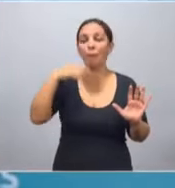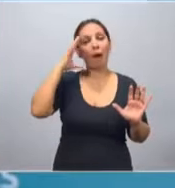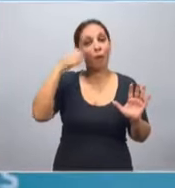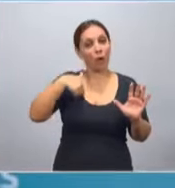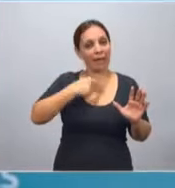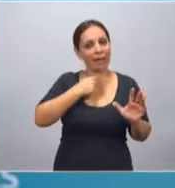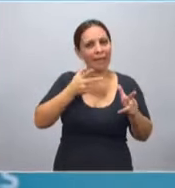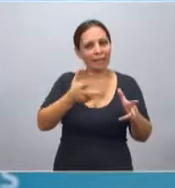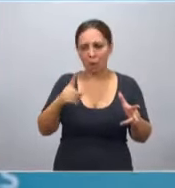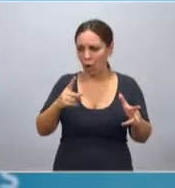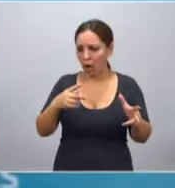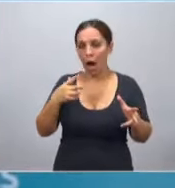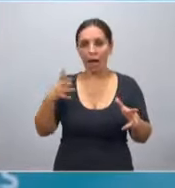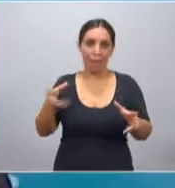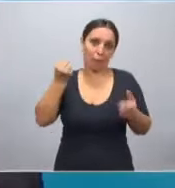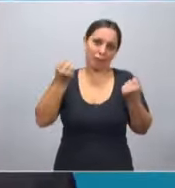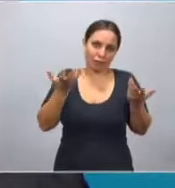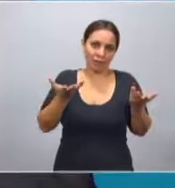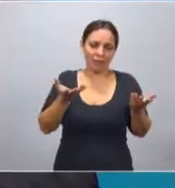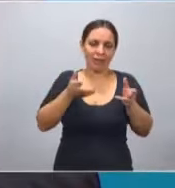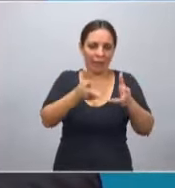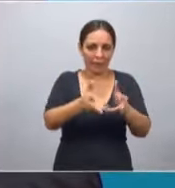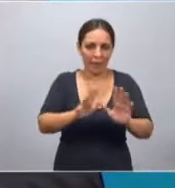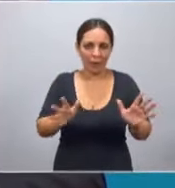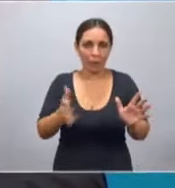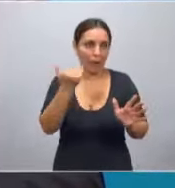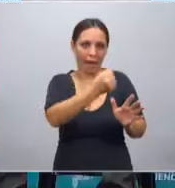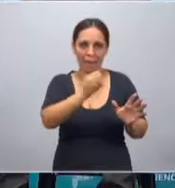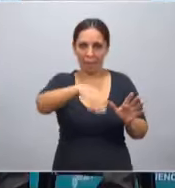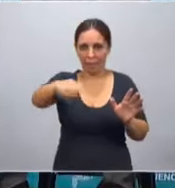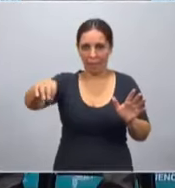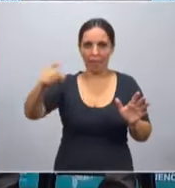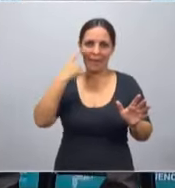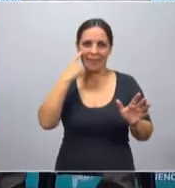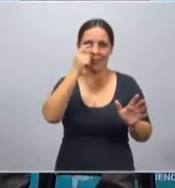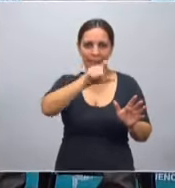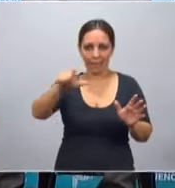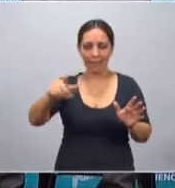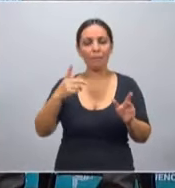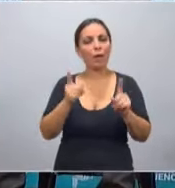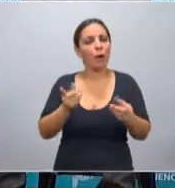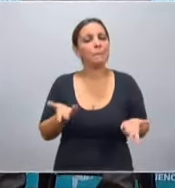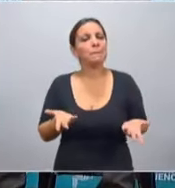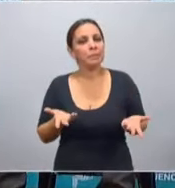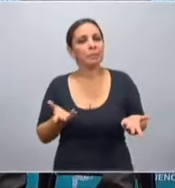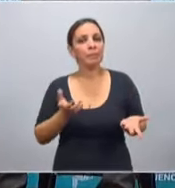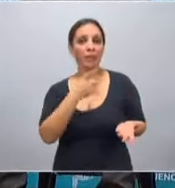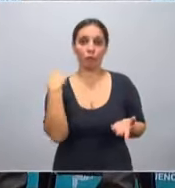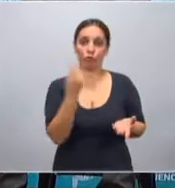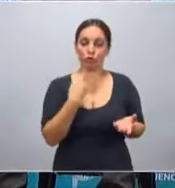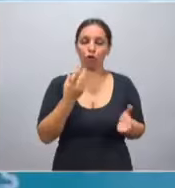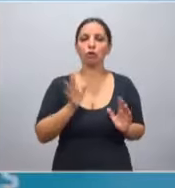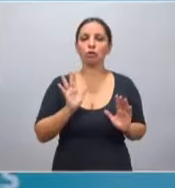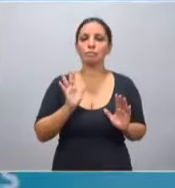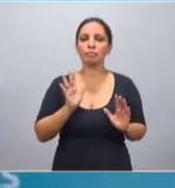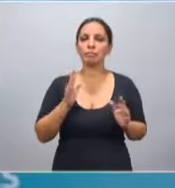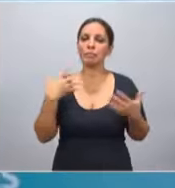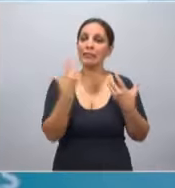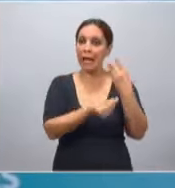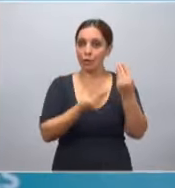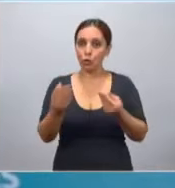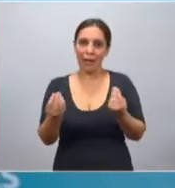y me quedó así que ya que estoy y lo digo porque hay varios intendentes pero hacia lo mismo no nosotros ponemos en contribuimos con los